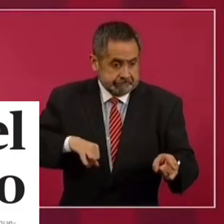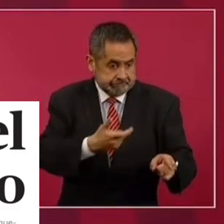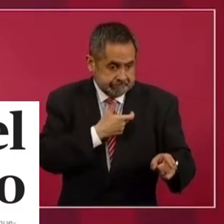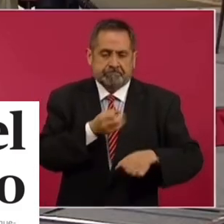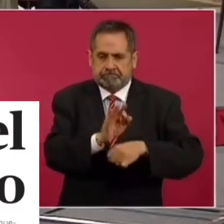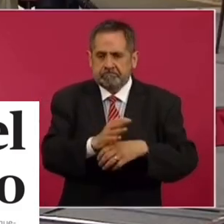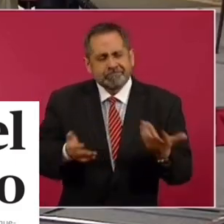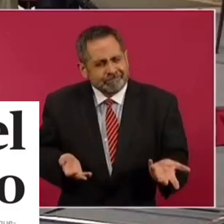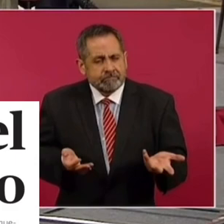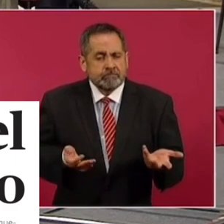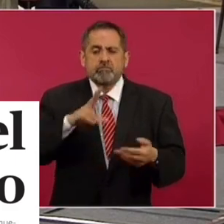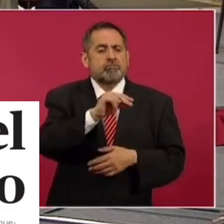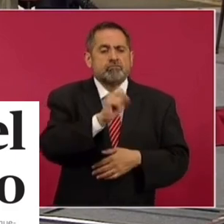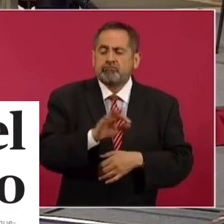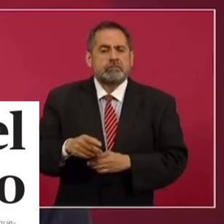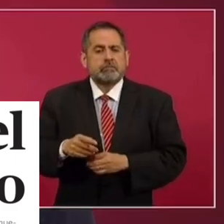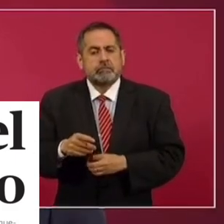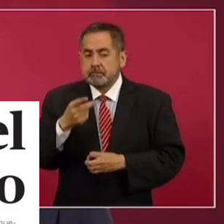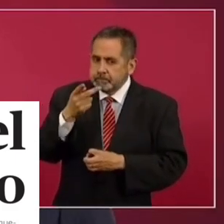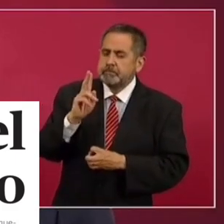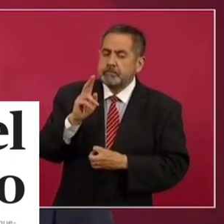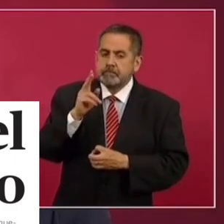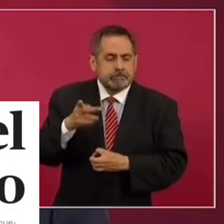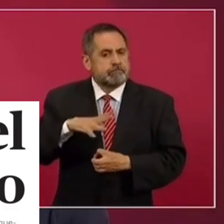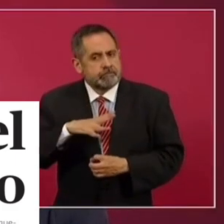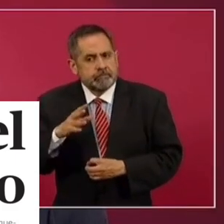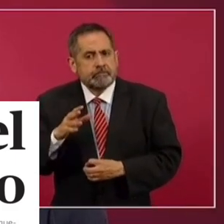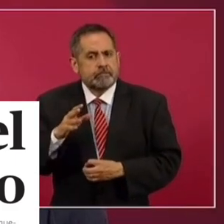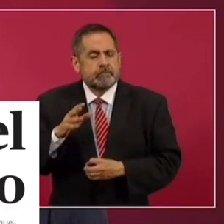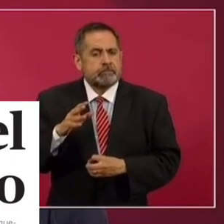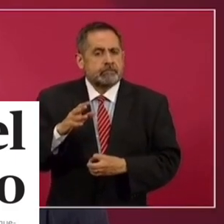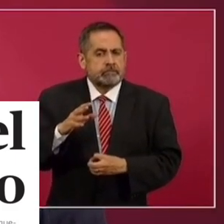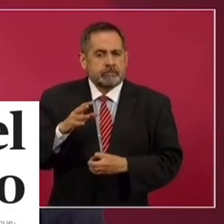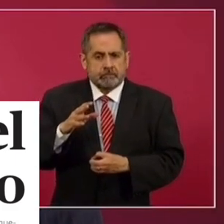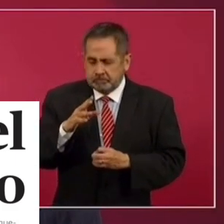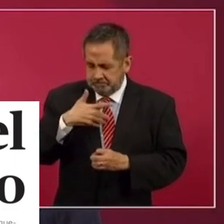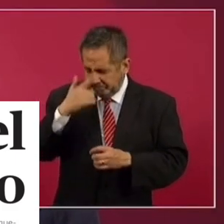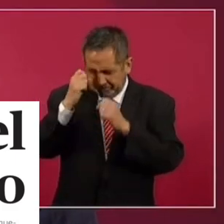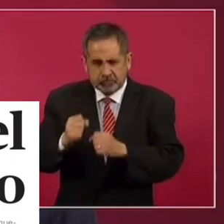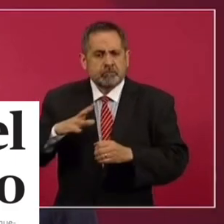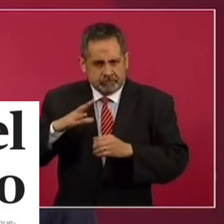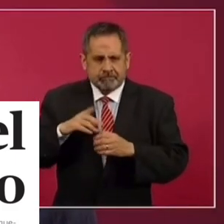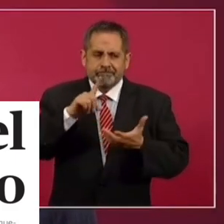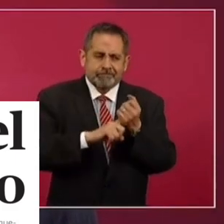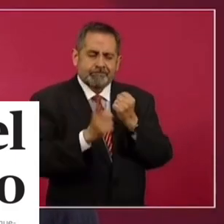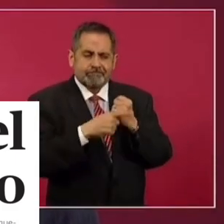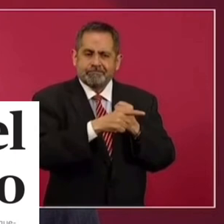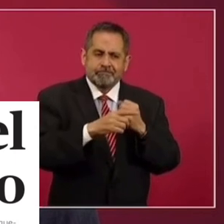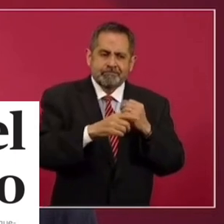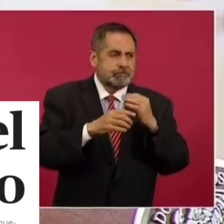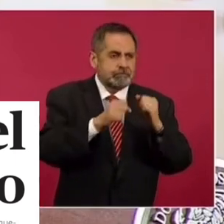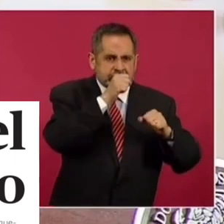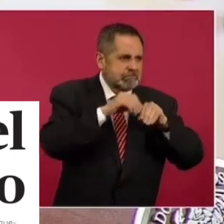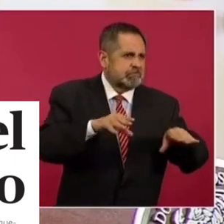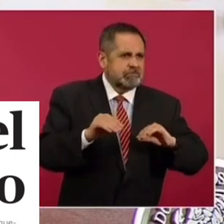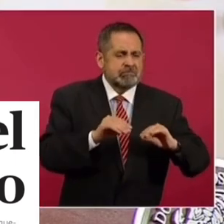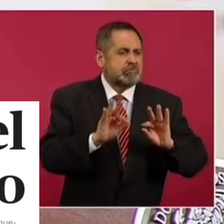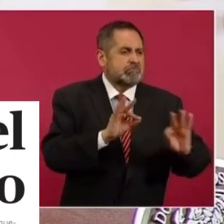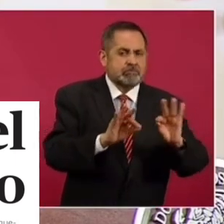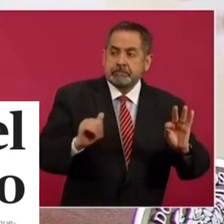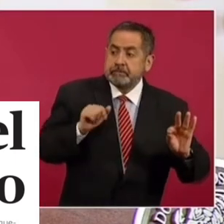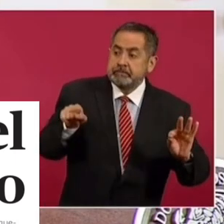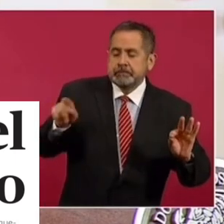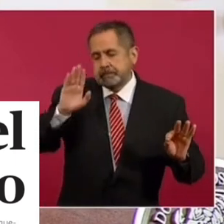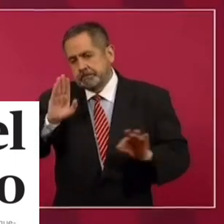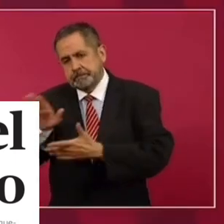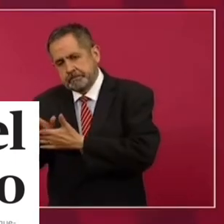No es una prensa que proteja al pueblo, pero existe, no tengo la menor duda, una campaña aprovechando esta